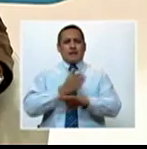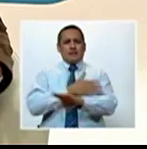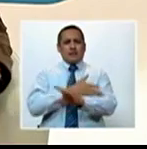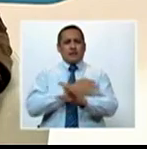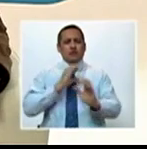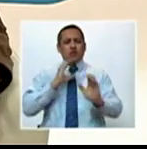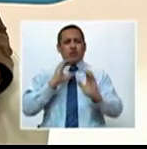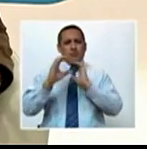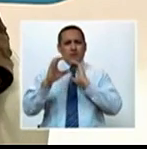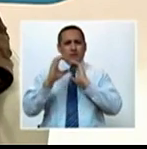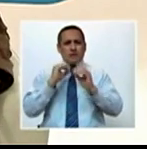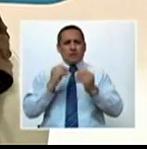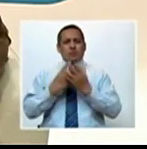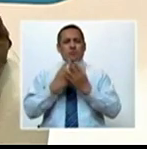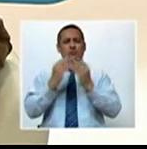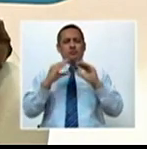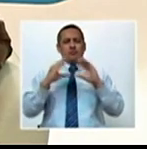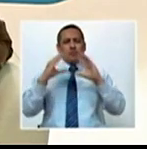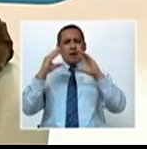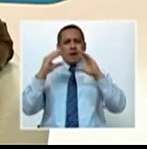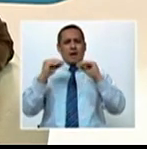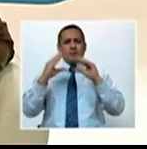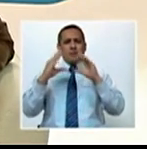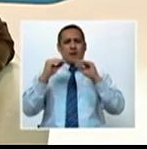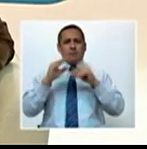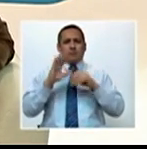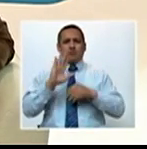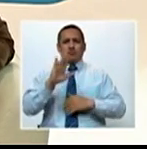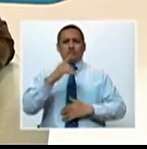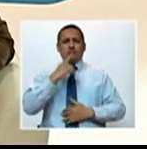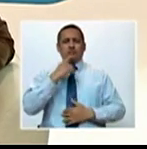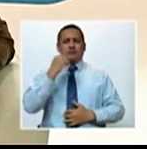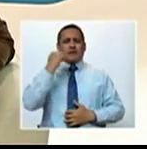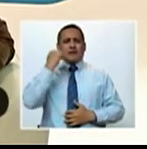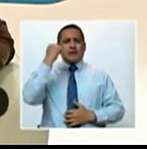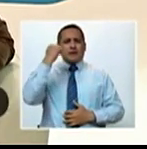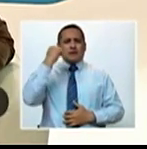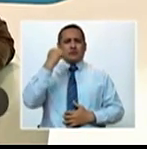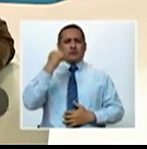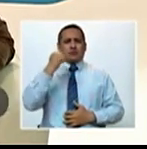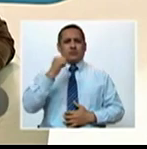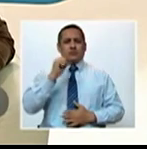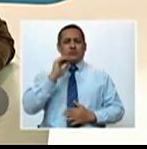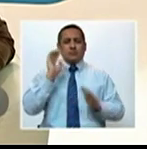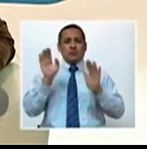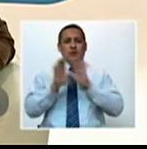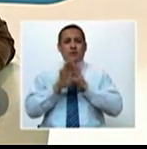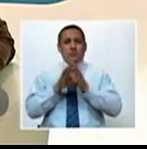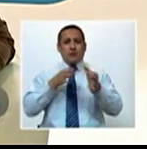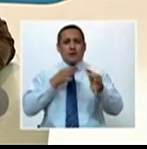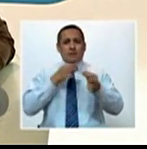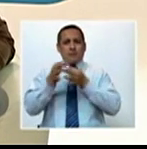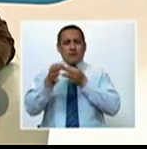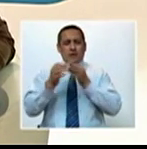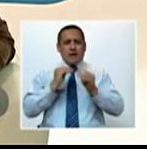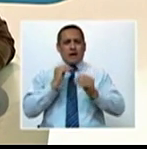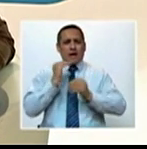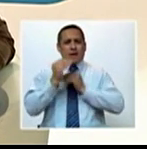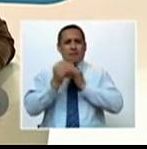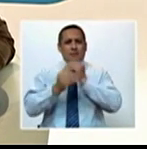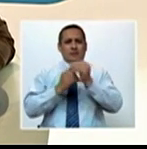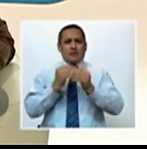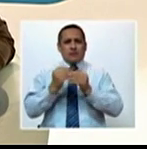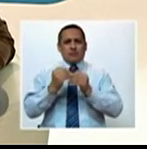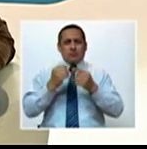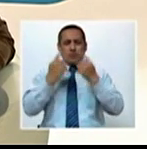vemos, conversamos, comentamos en tus derechos, y vamos un poco por